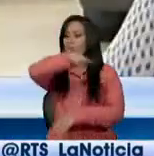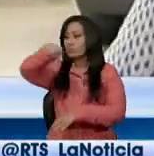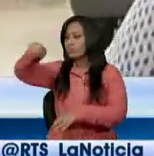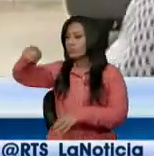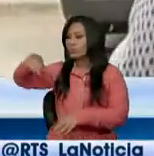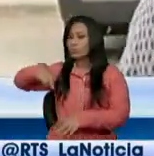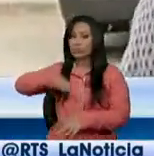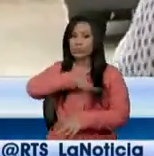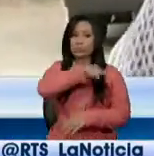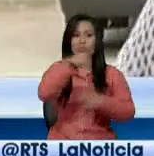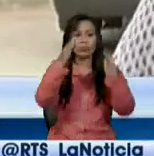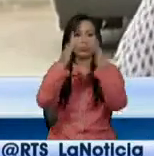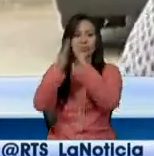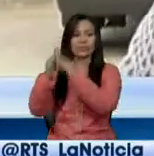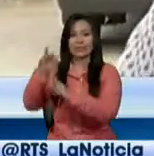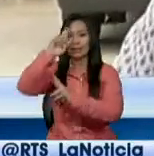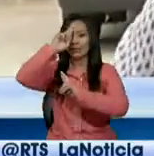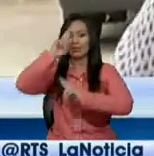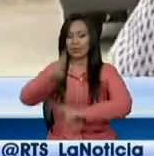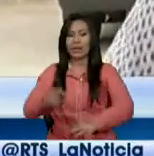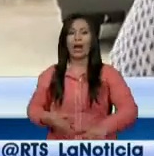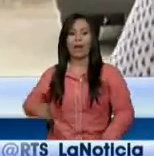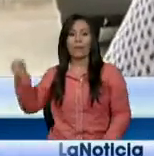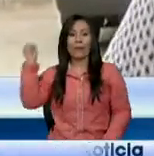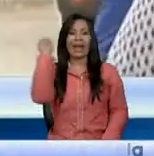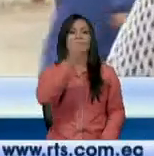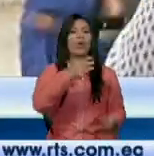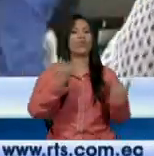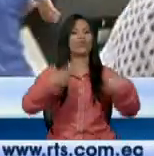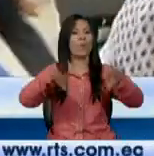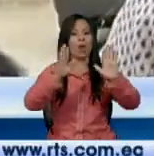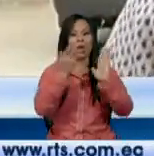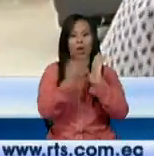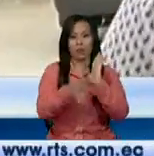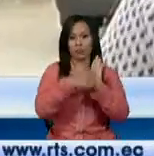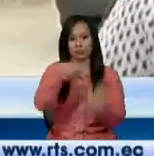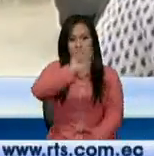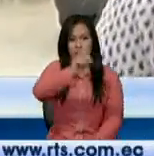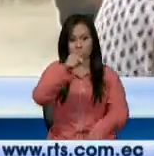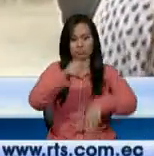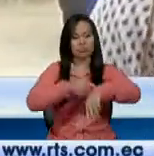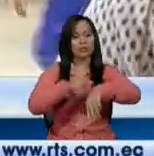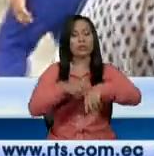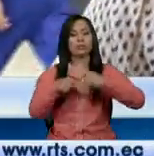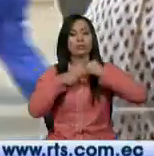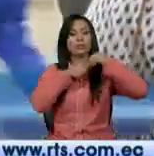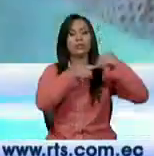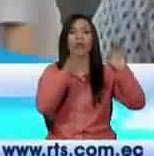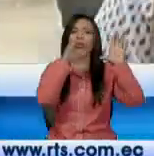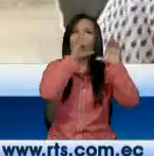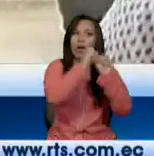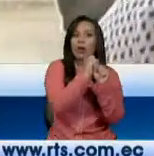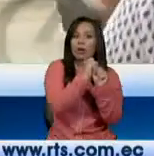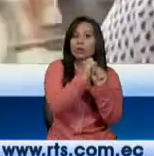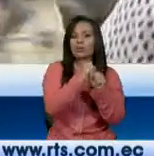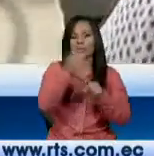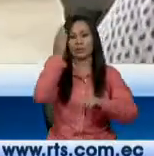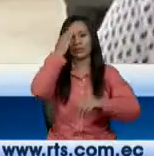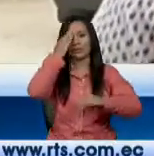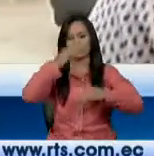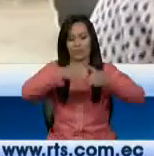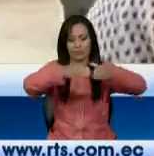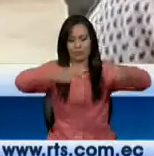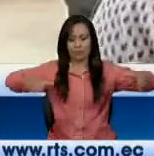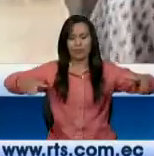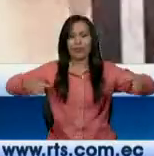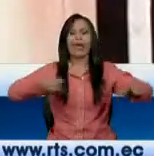sabiendo que debe de respetar los horarios de recolección, no arrojar basura ni desperdicios en lugares comunes como son las veredas, los